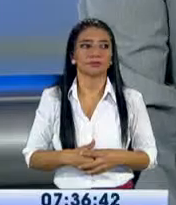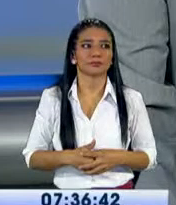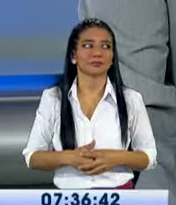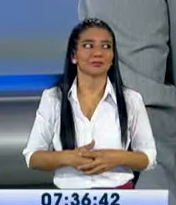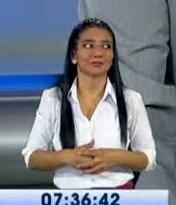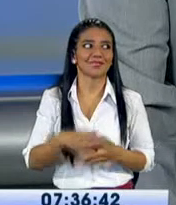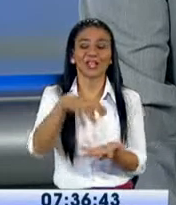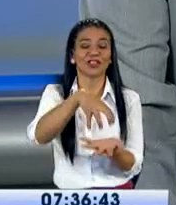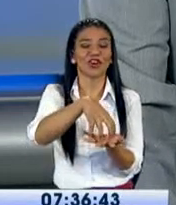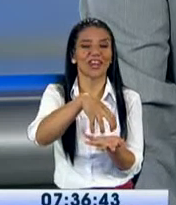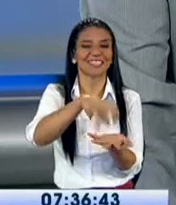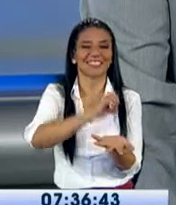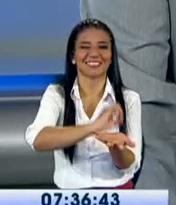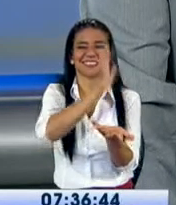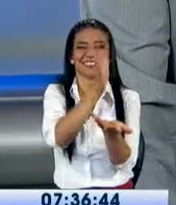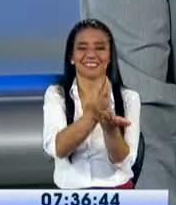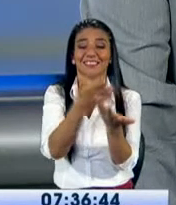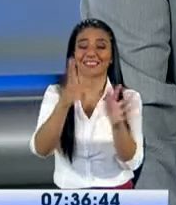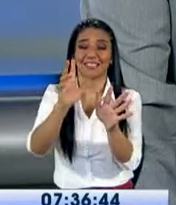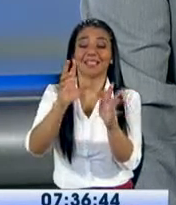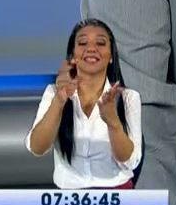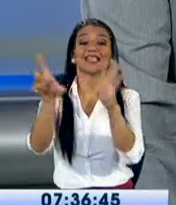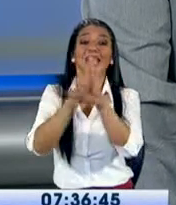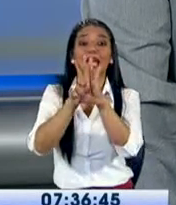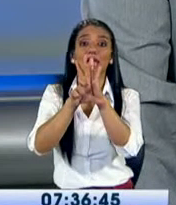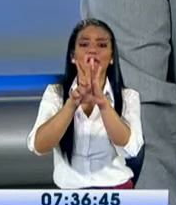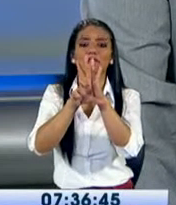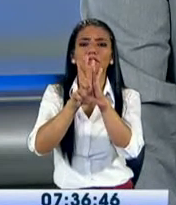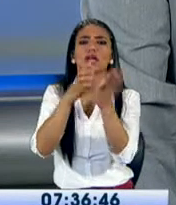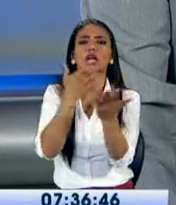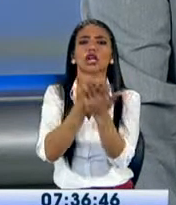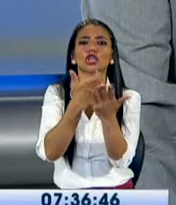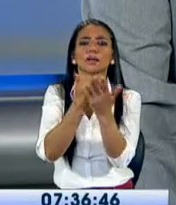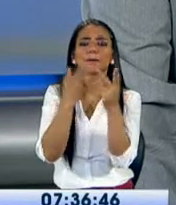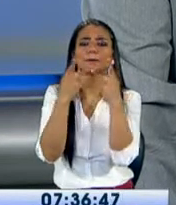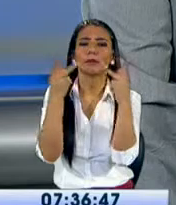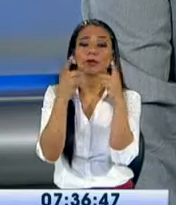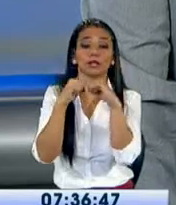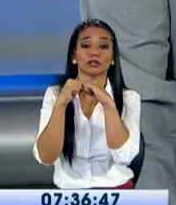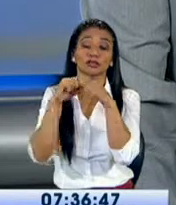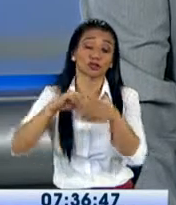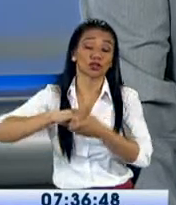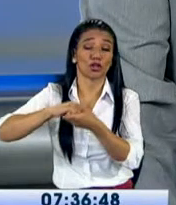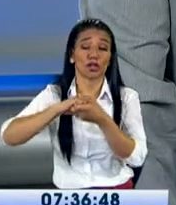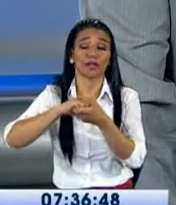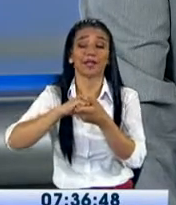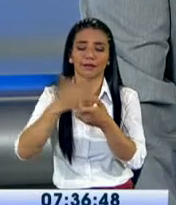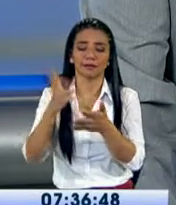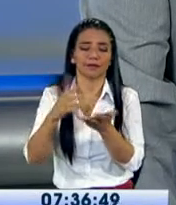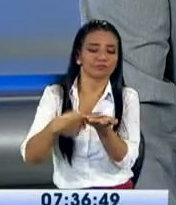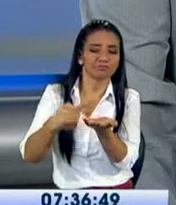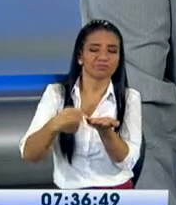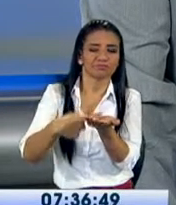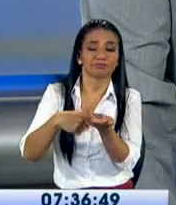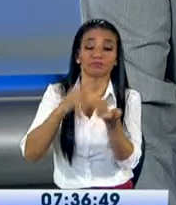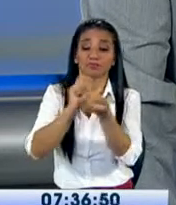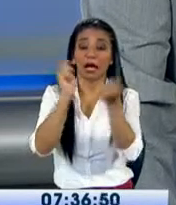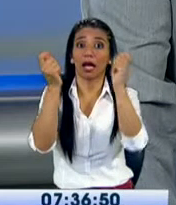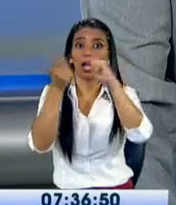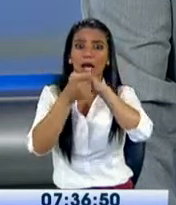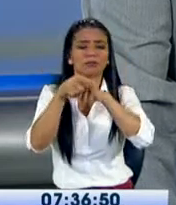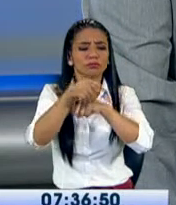la asamblea nacional inició el primer debate el proyecto de ley orgánica de economía popular y solidaria tendrá los cambios planteados contempla regular